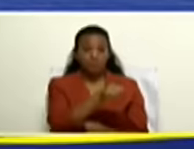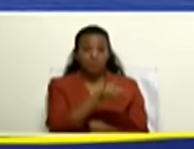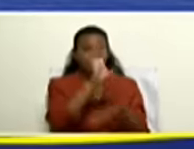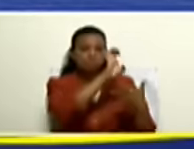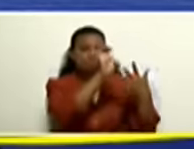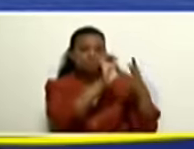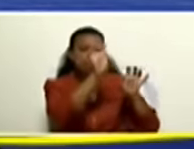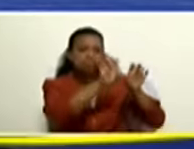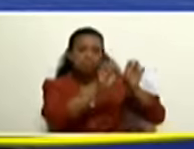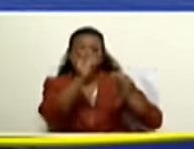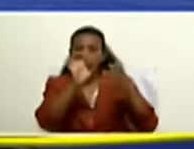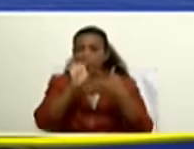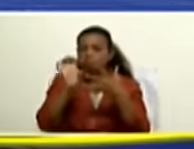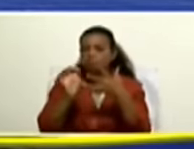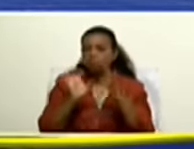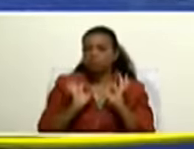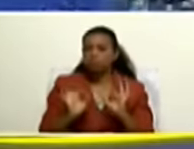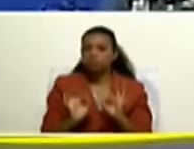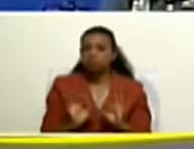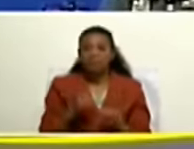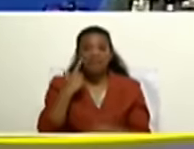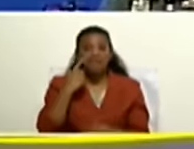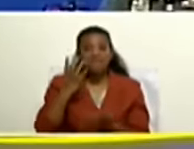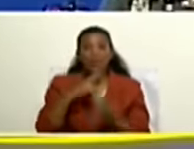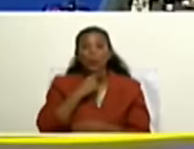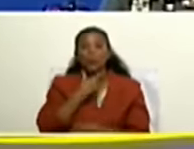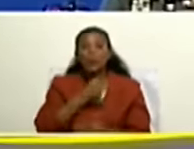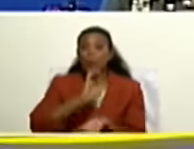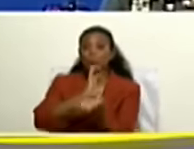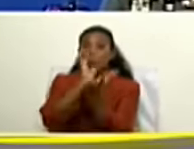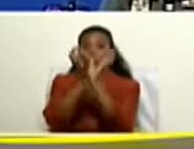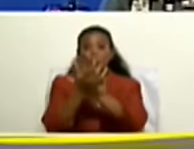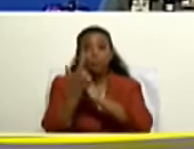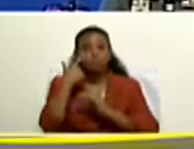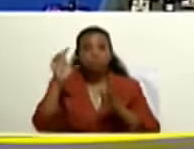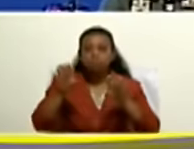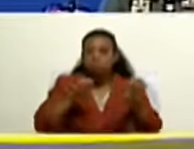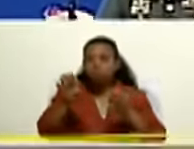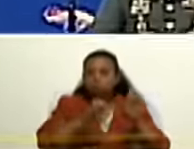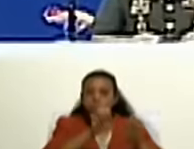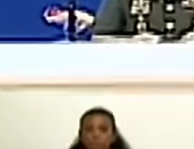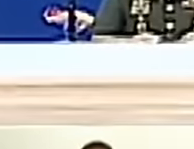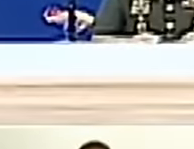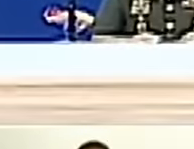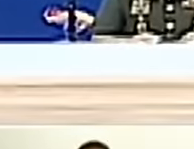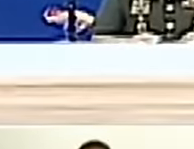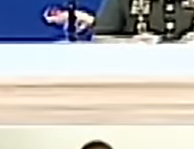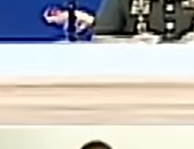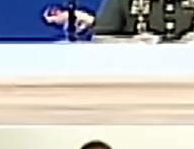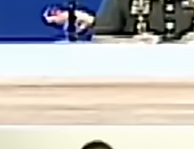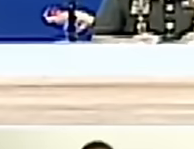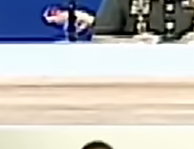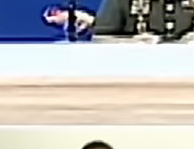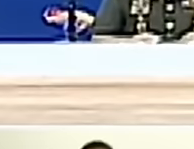estratega. ¿Ah? Es geopolítica. Bueno, muchachos, muchachas,